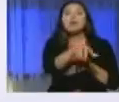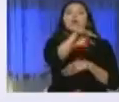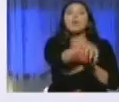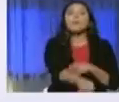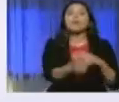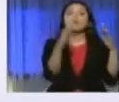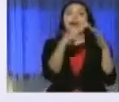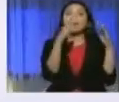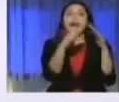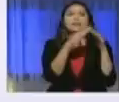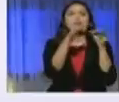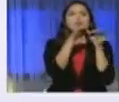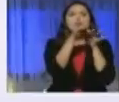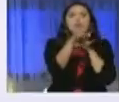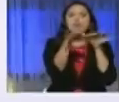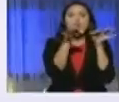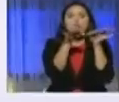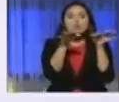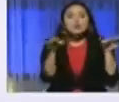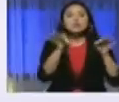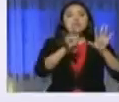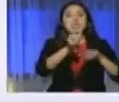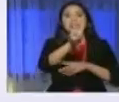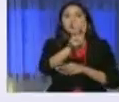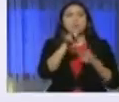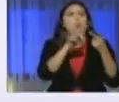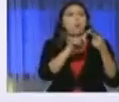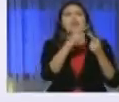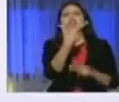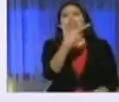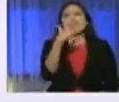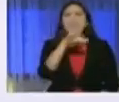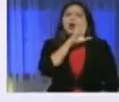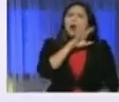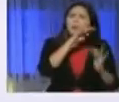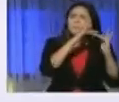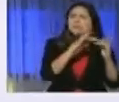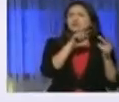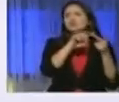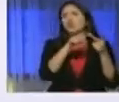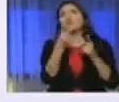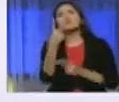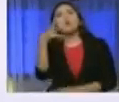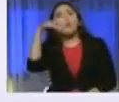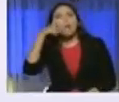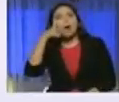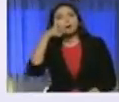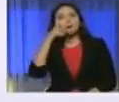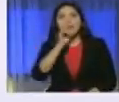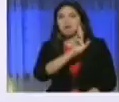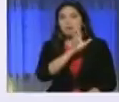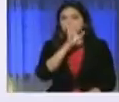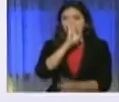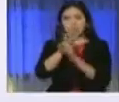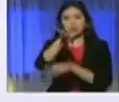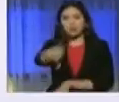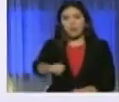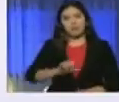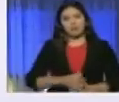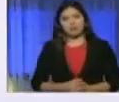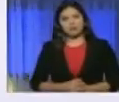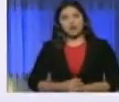de 72 metros cuadrados, 3 habitaciones, 2 baños, directamente? ¿Ah? O que